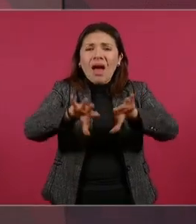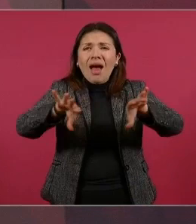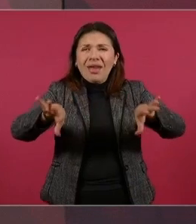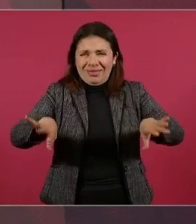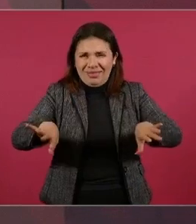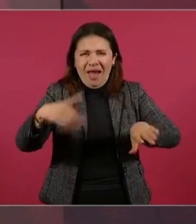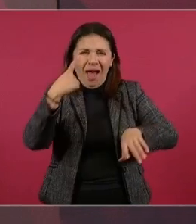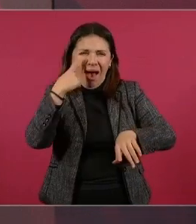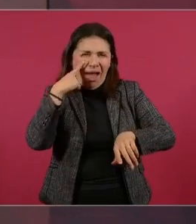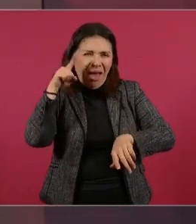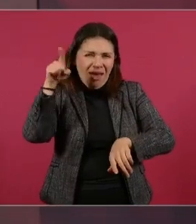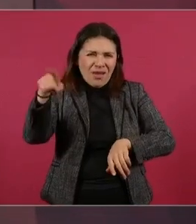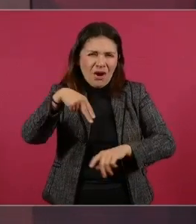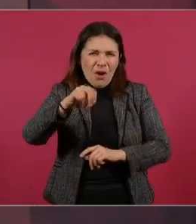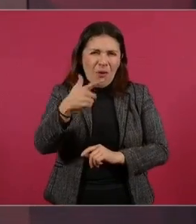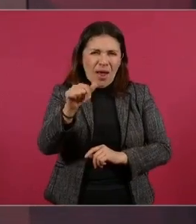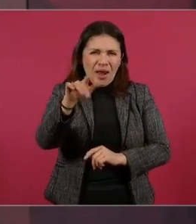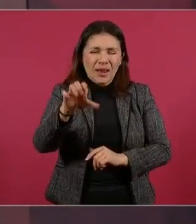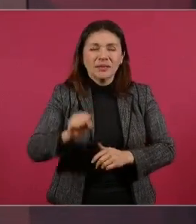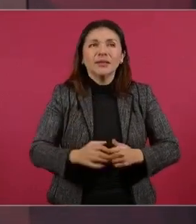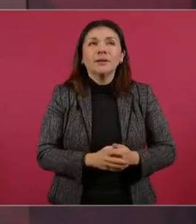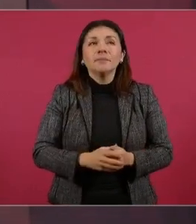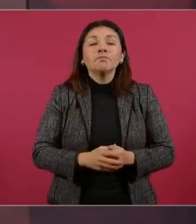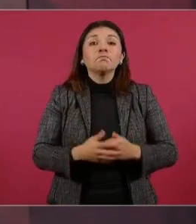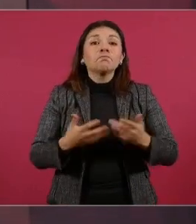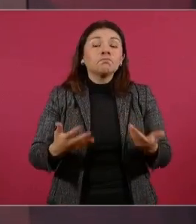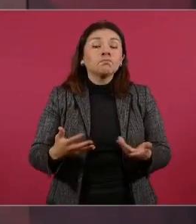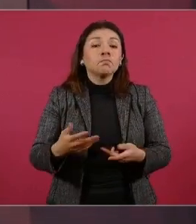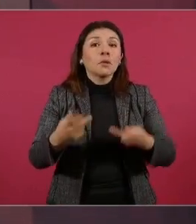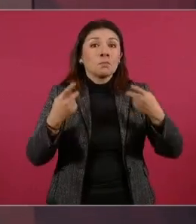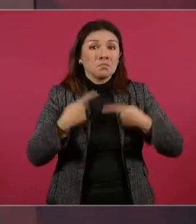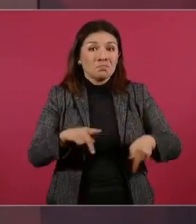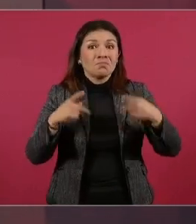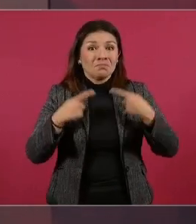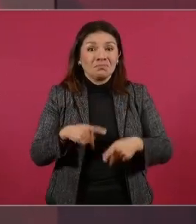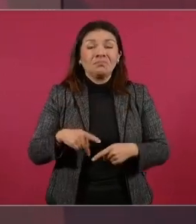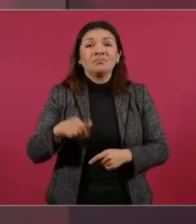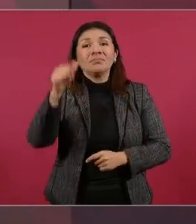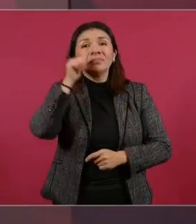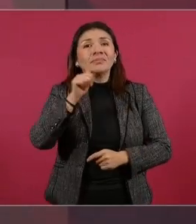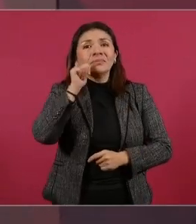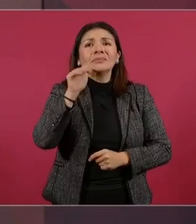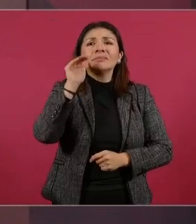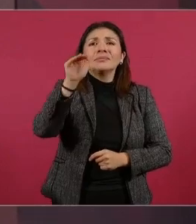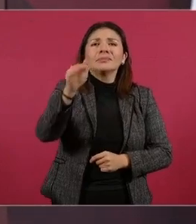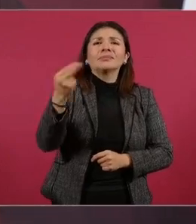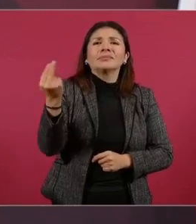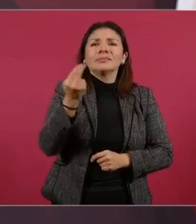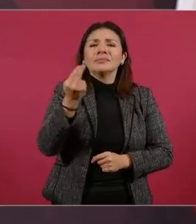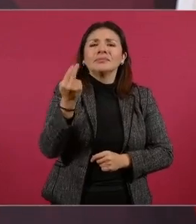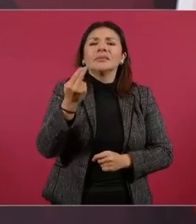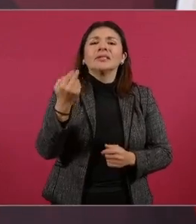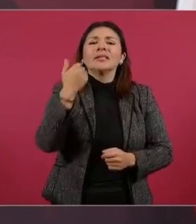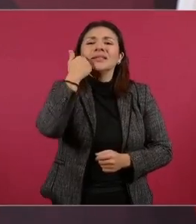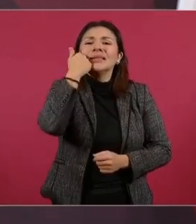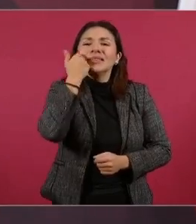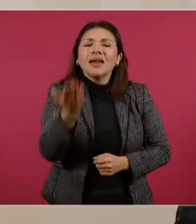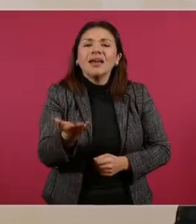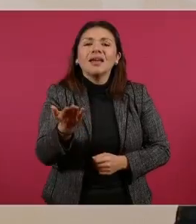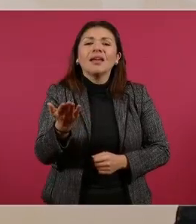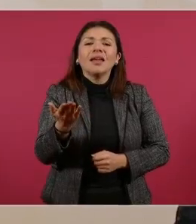siempre la demanda de la gente ha sido